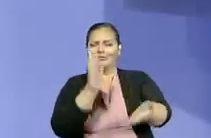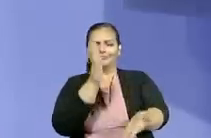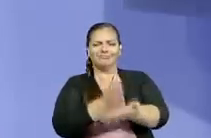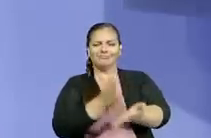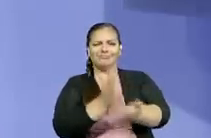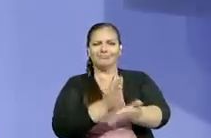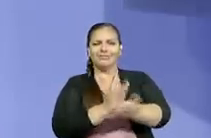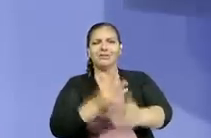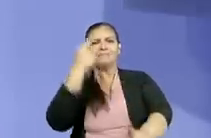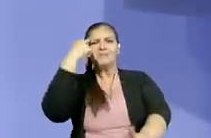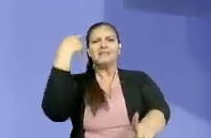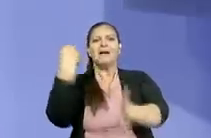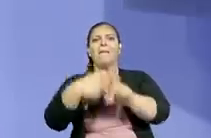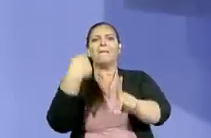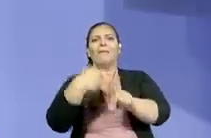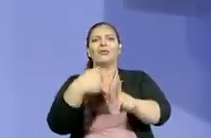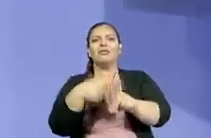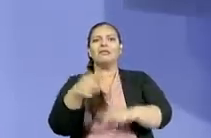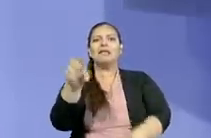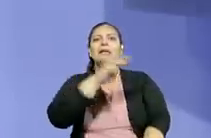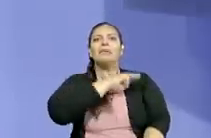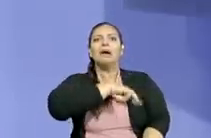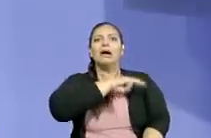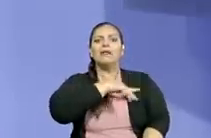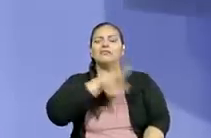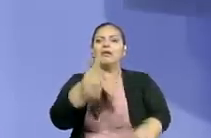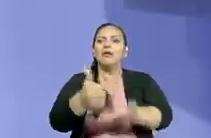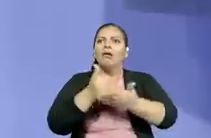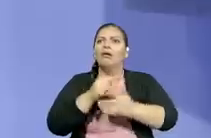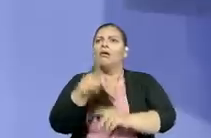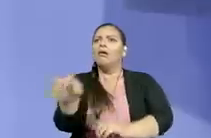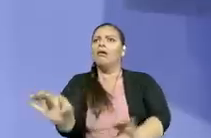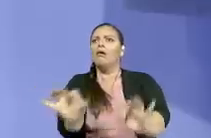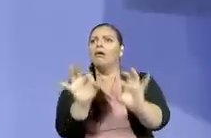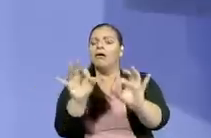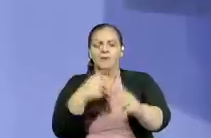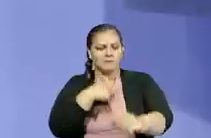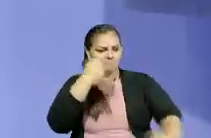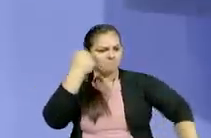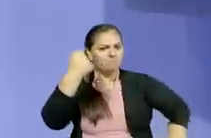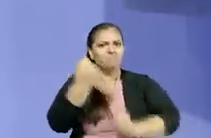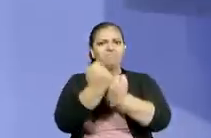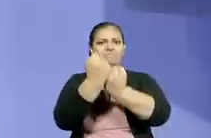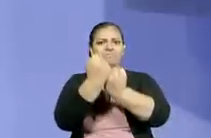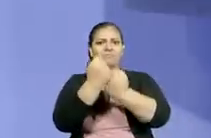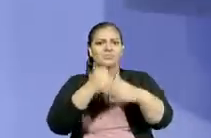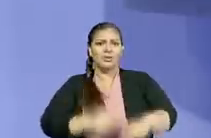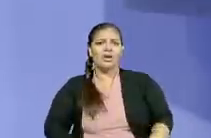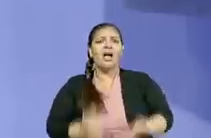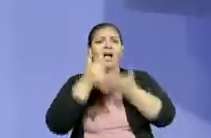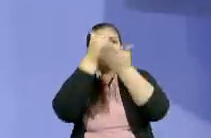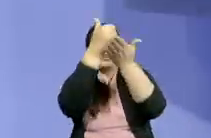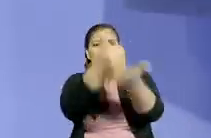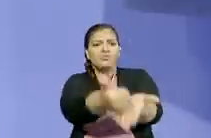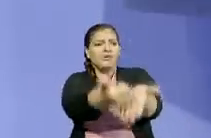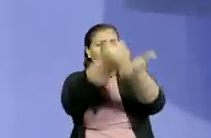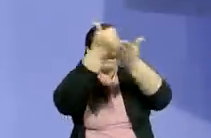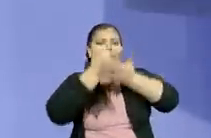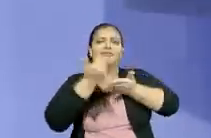solución. Miran la alcaldía como una función cívica y administrativa. Se empeñan